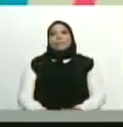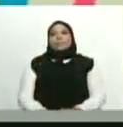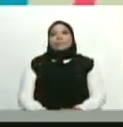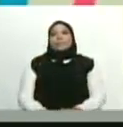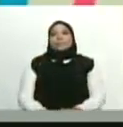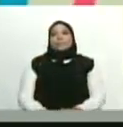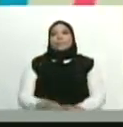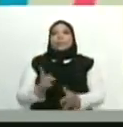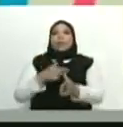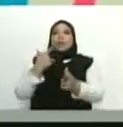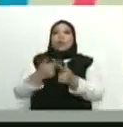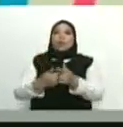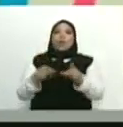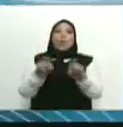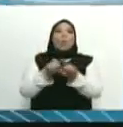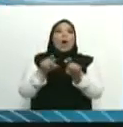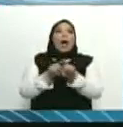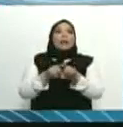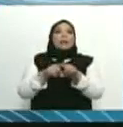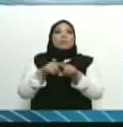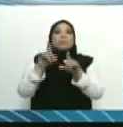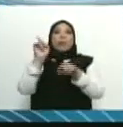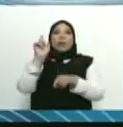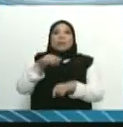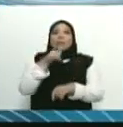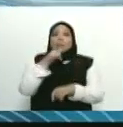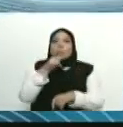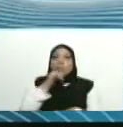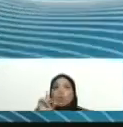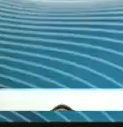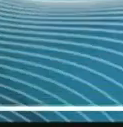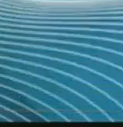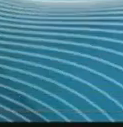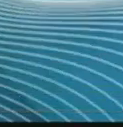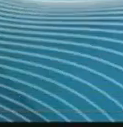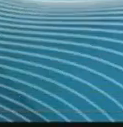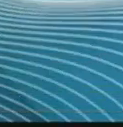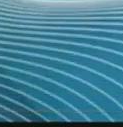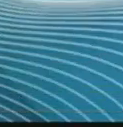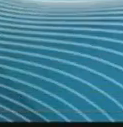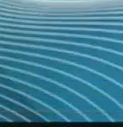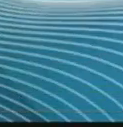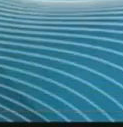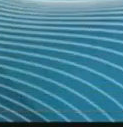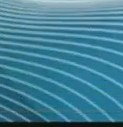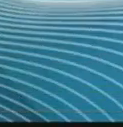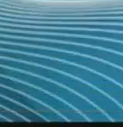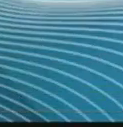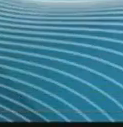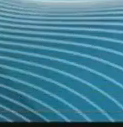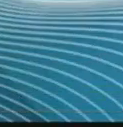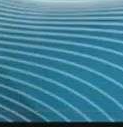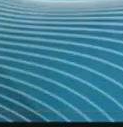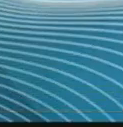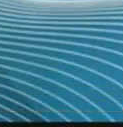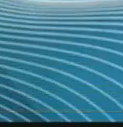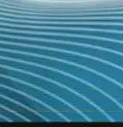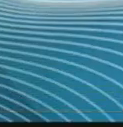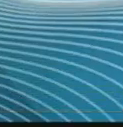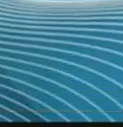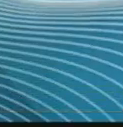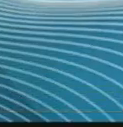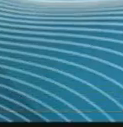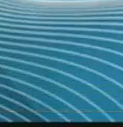Seguimos entonces, medios, redes y paredes. Así es, presidente, y a propósito de los países árabes, citamos justamente el